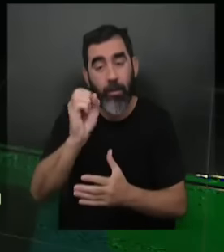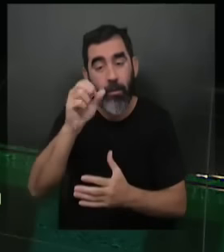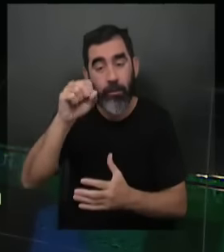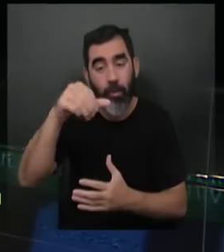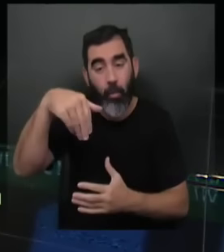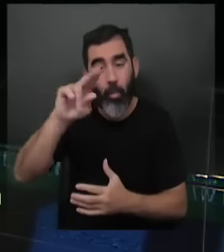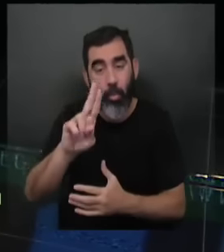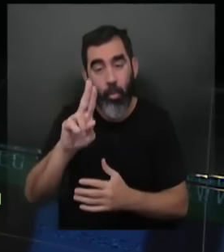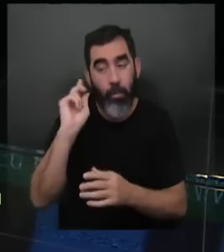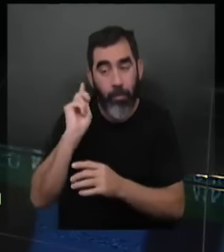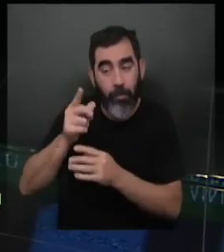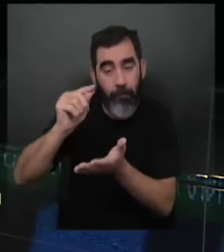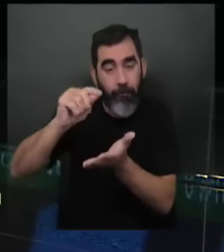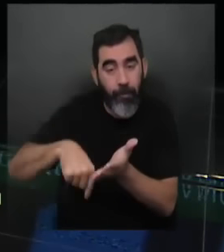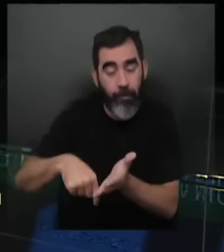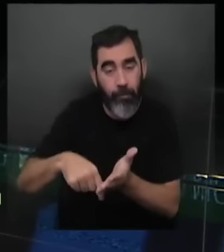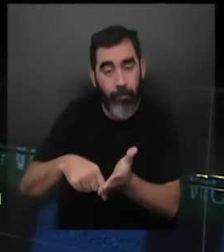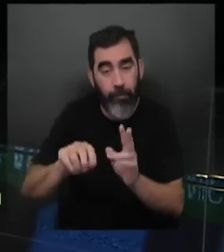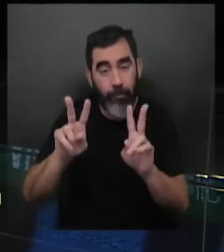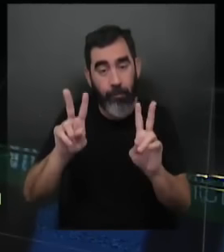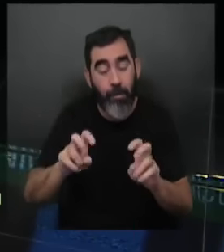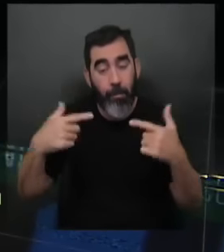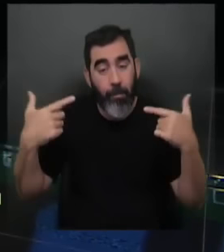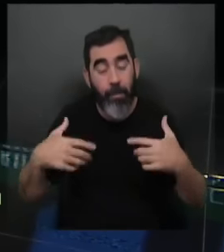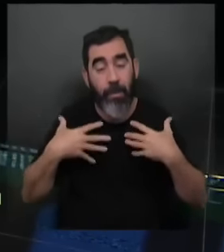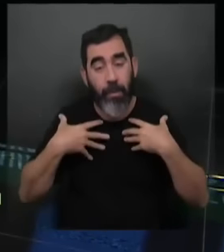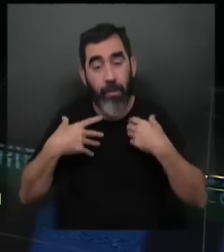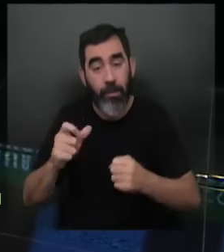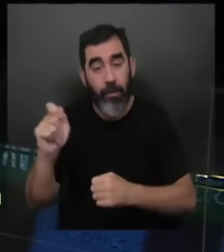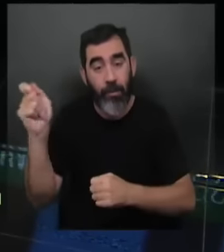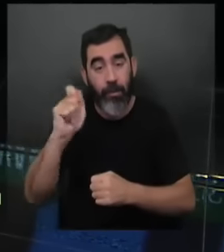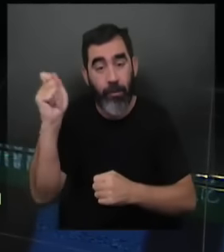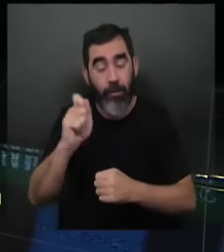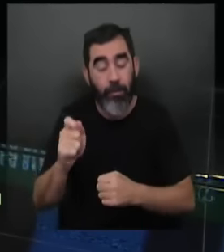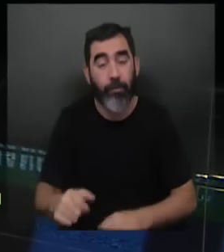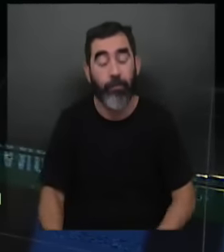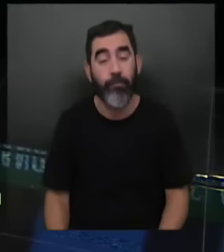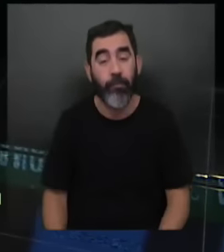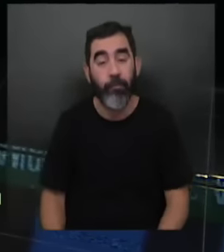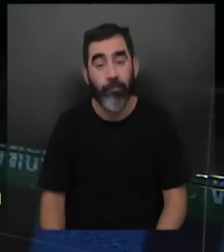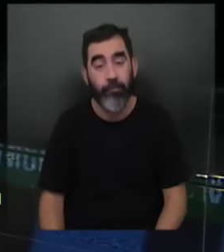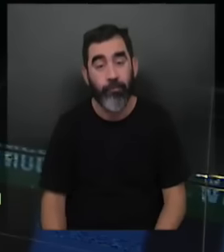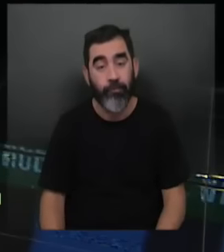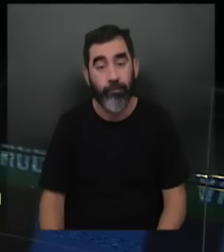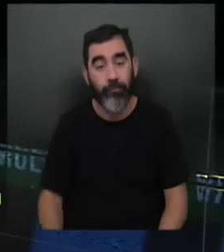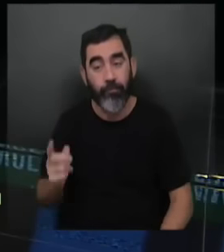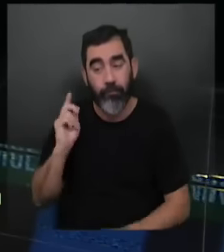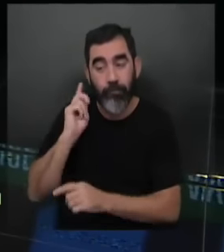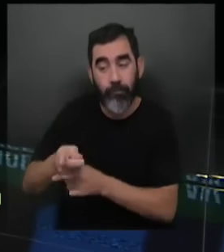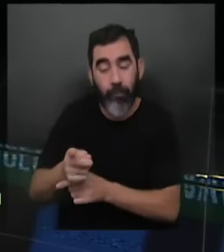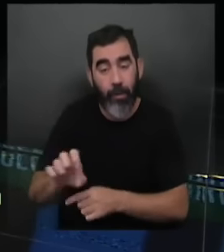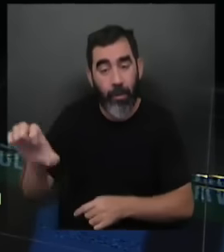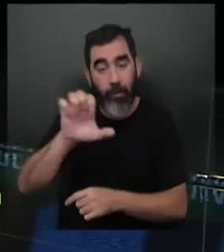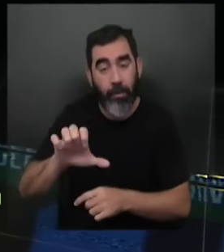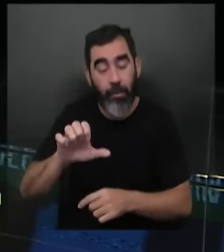ordenanza firmada en las últimas horas por el Ministerio de salud pública por la ministra Karina rando intimó al casmo a